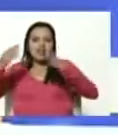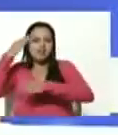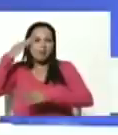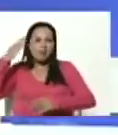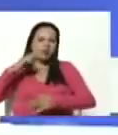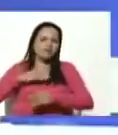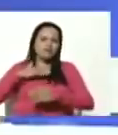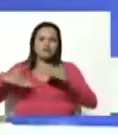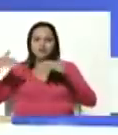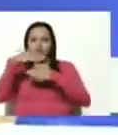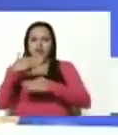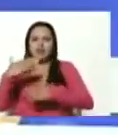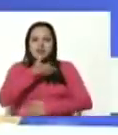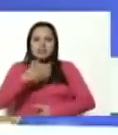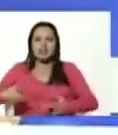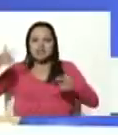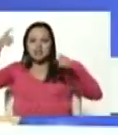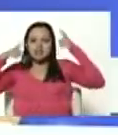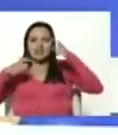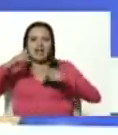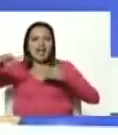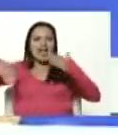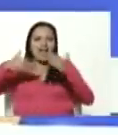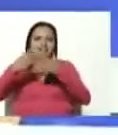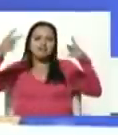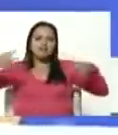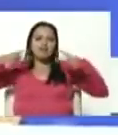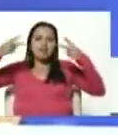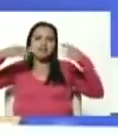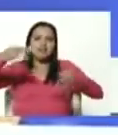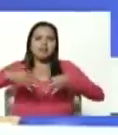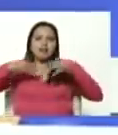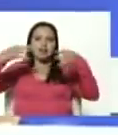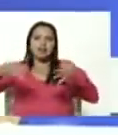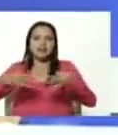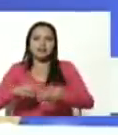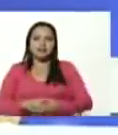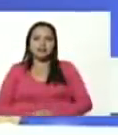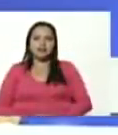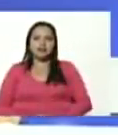del comandante Hugo Chávez! ¡Hasta la victoria siempre!